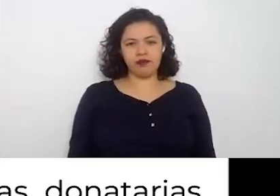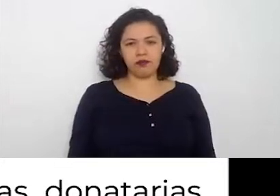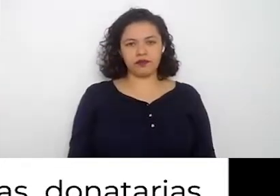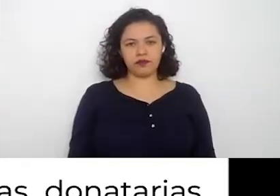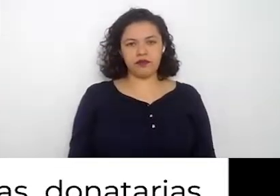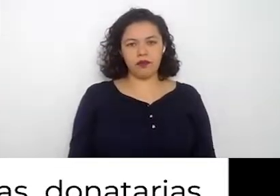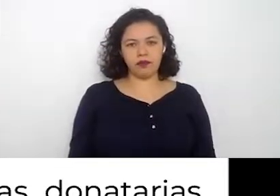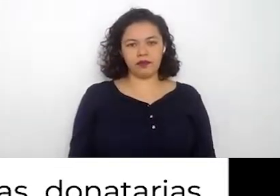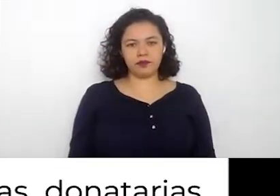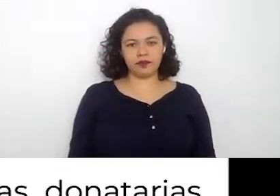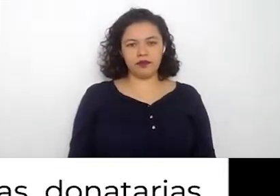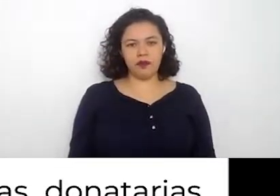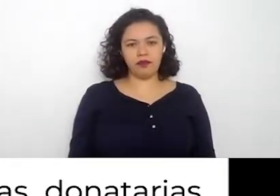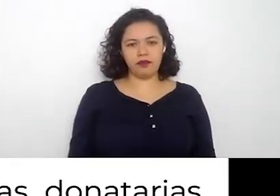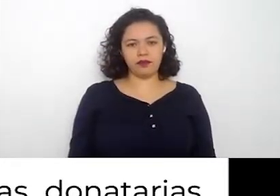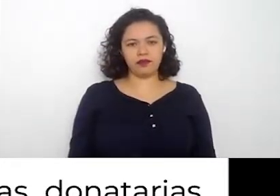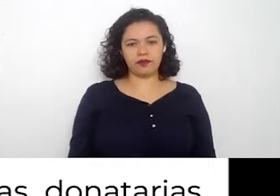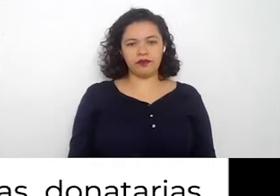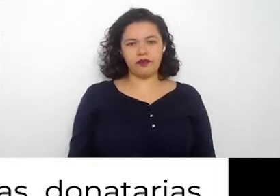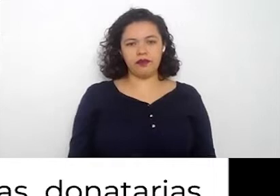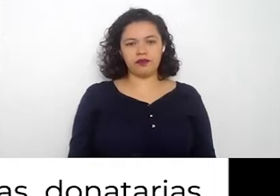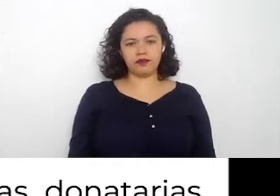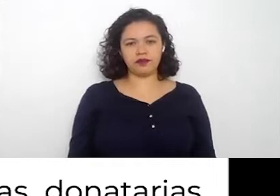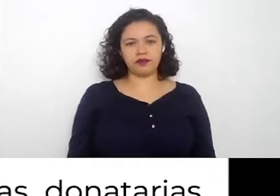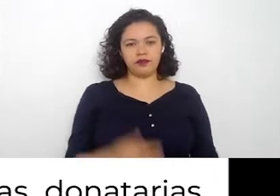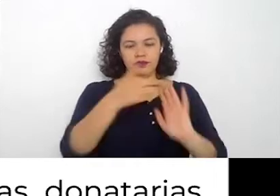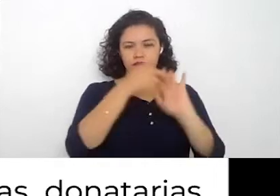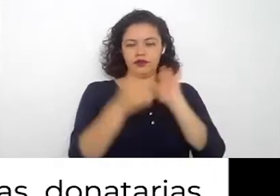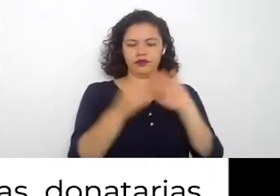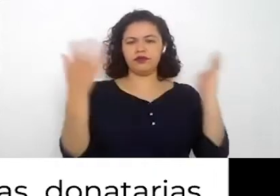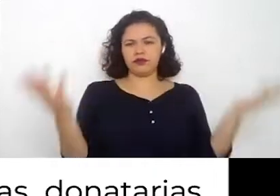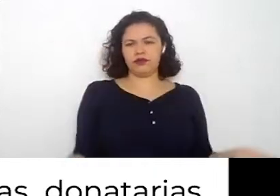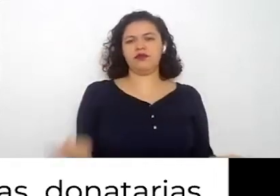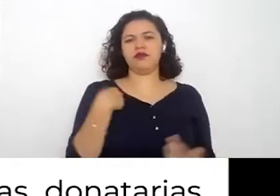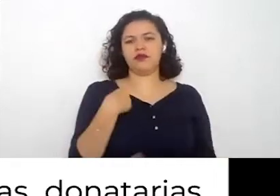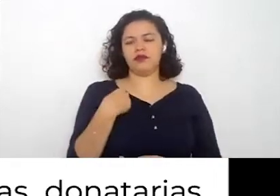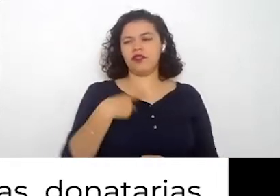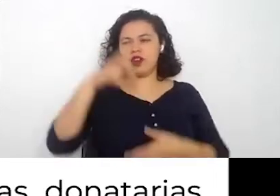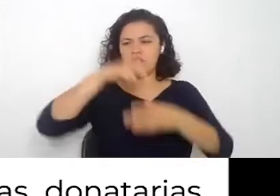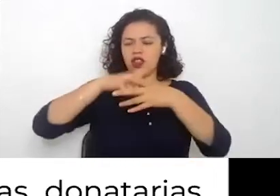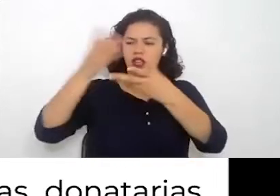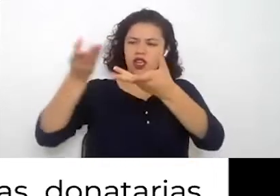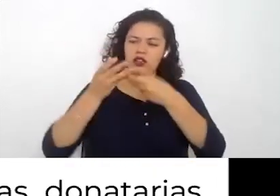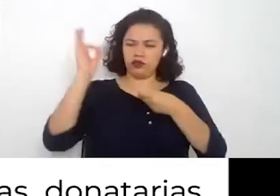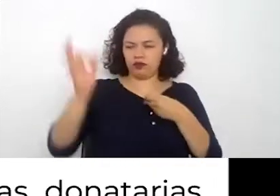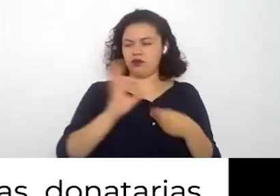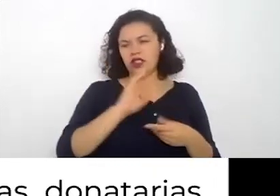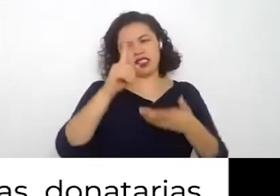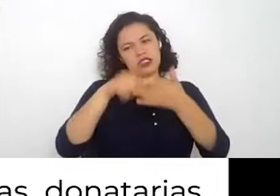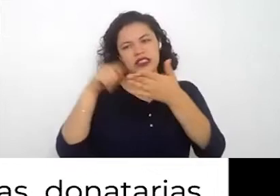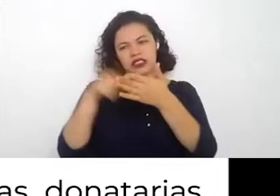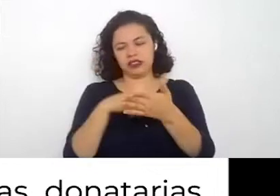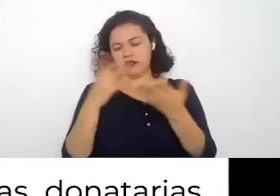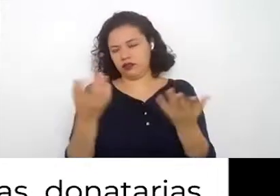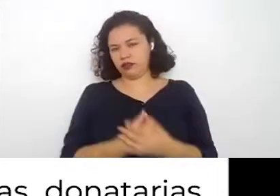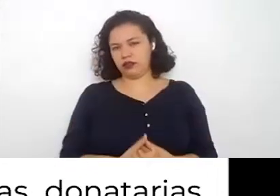define, anteriormente decían, se declina la donataria y ya no la puedes volver a obtener. y los bienes,